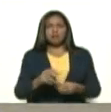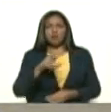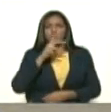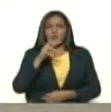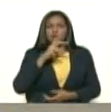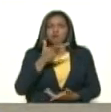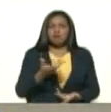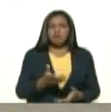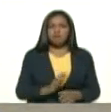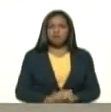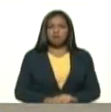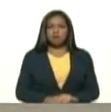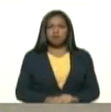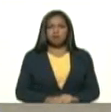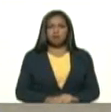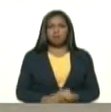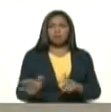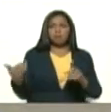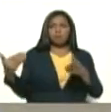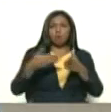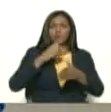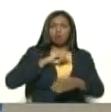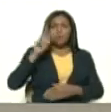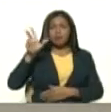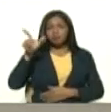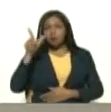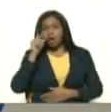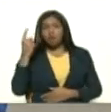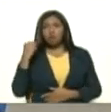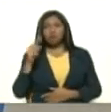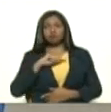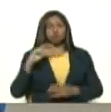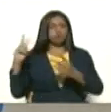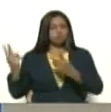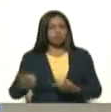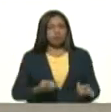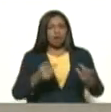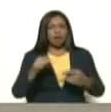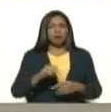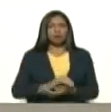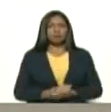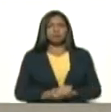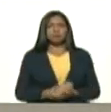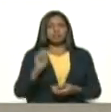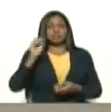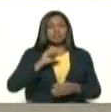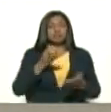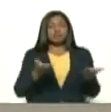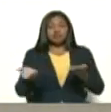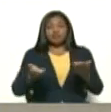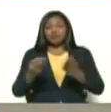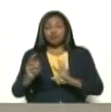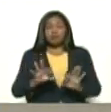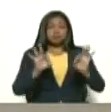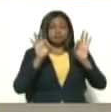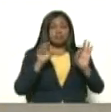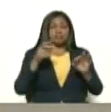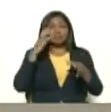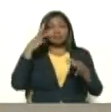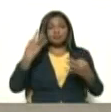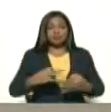miserable contra los venezolanos y las venezolanas. Y aquí los hemos recibido, eso sí, con los protocolos estrictos de